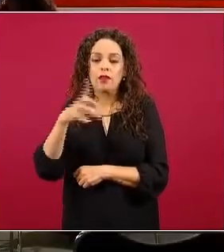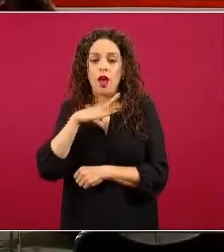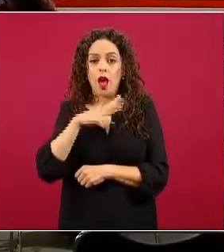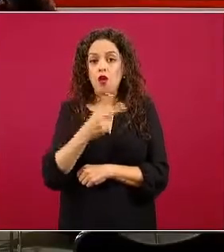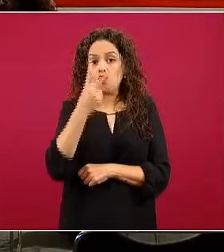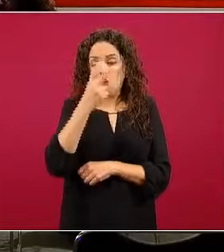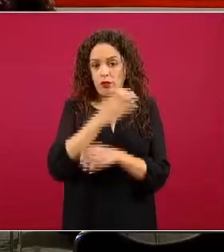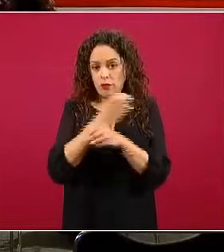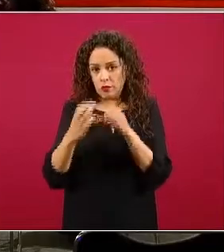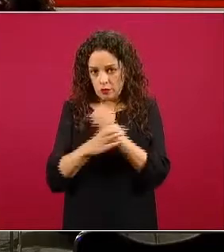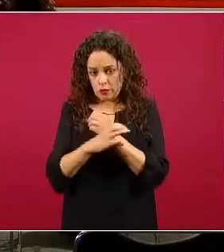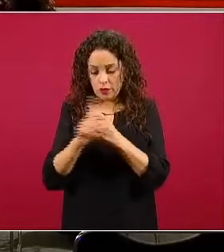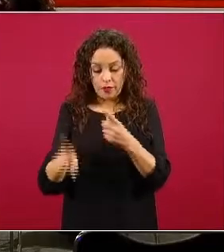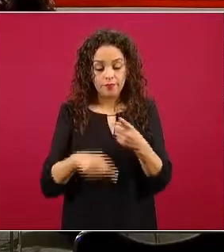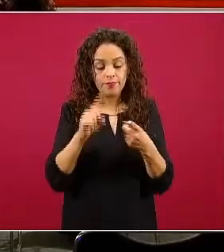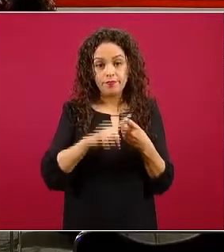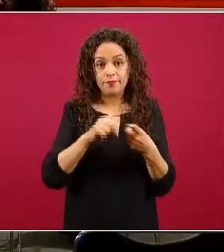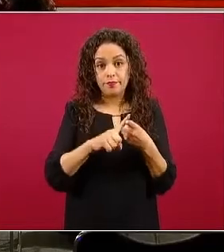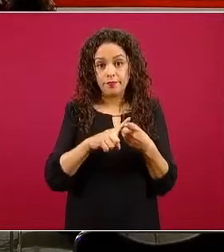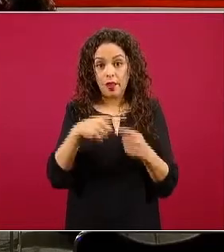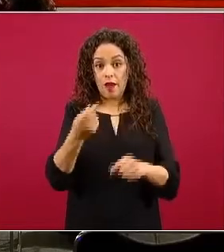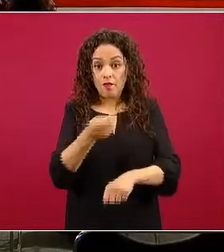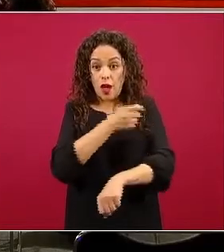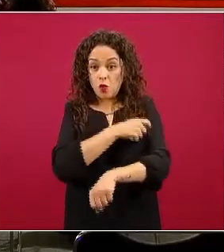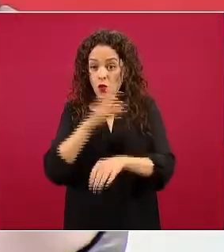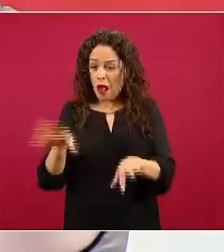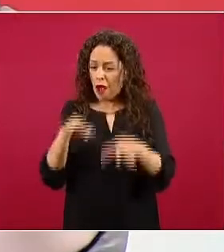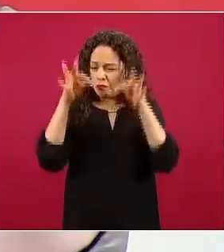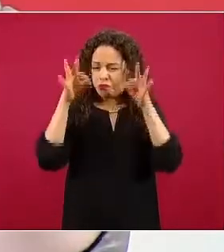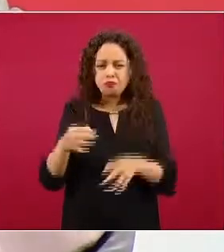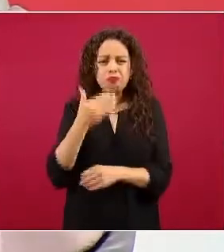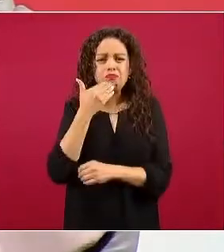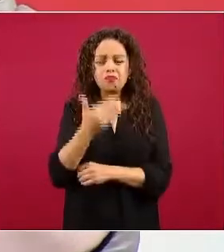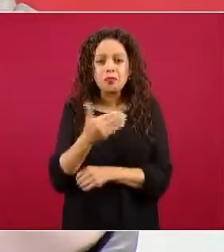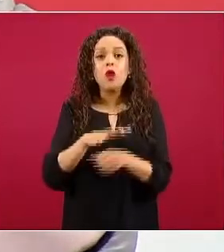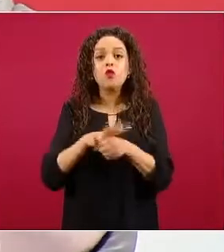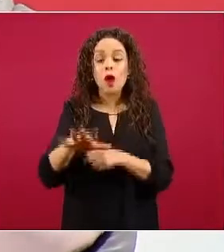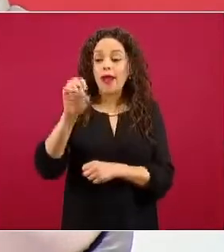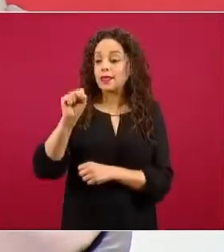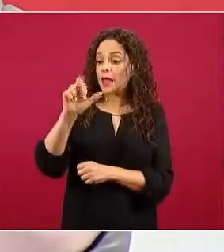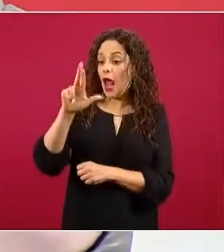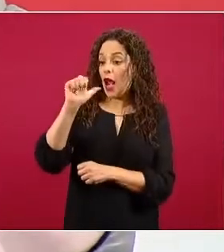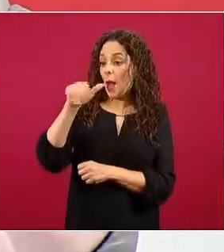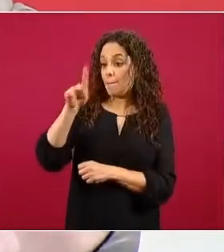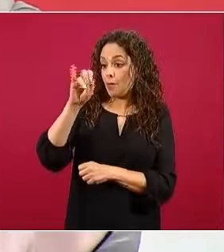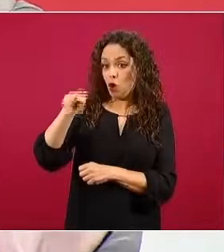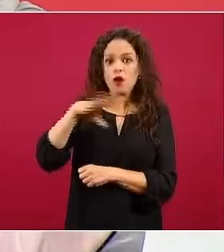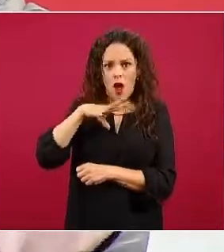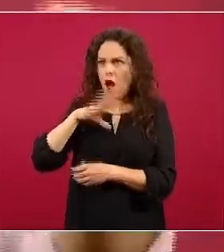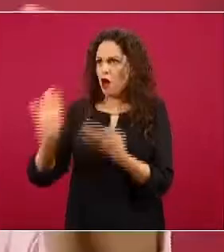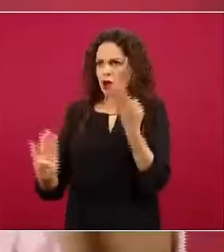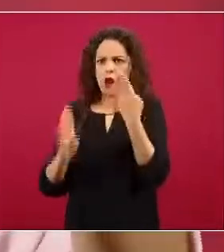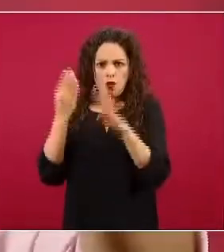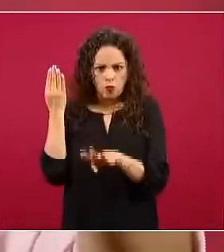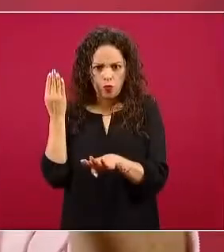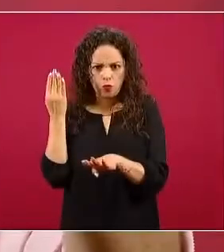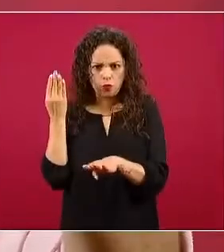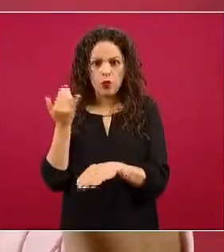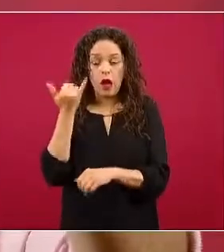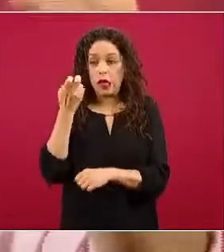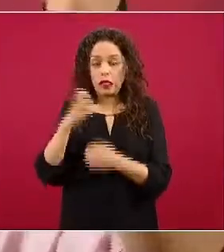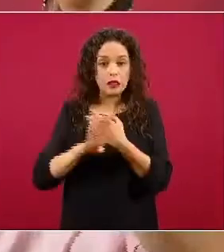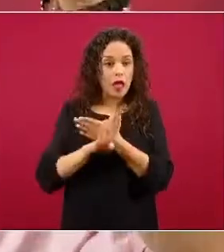vacuna tan extraordinaria como la del sarampión, ¿sí?, que existe en el mundo y que corta cadenas